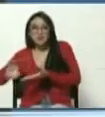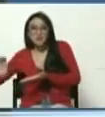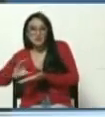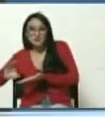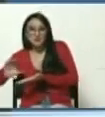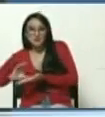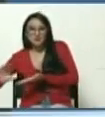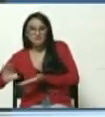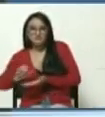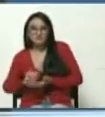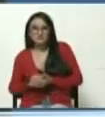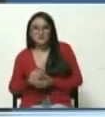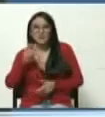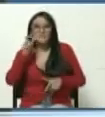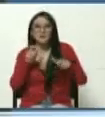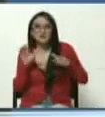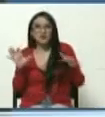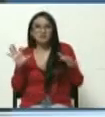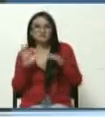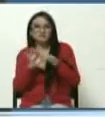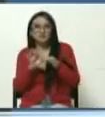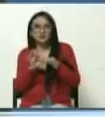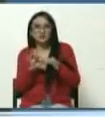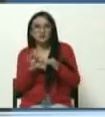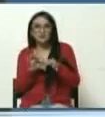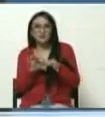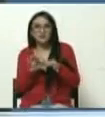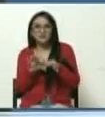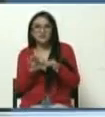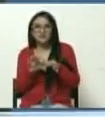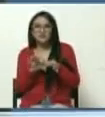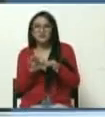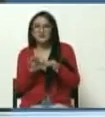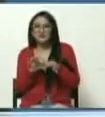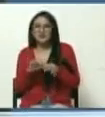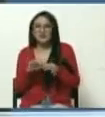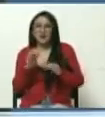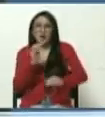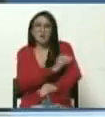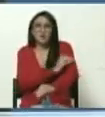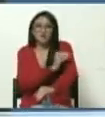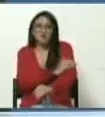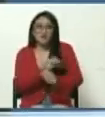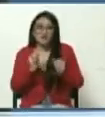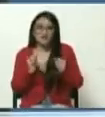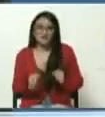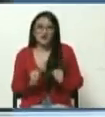personas vinculadas a la extrema derecha